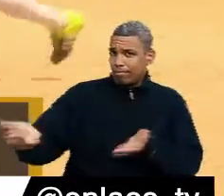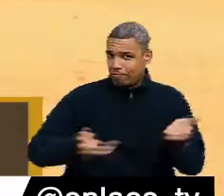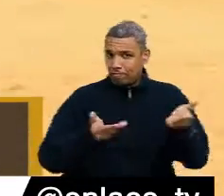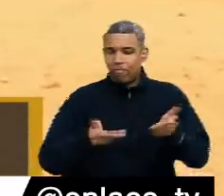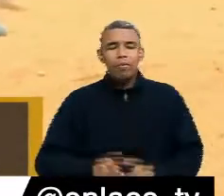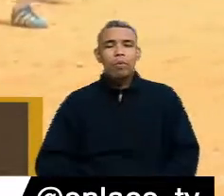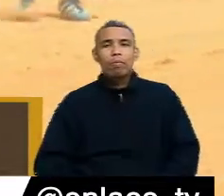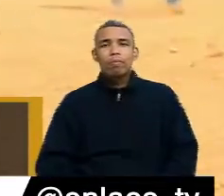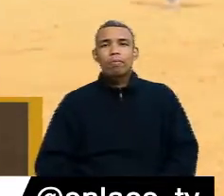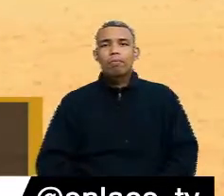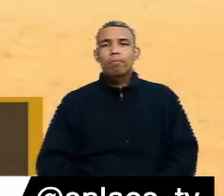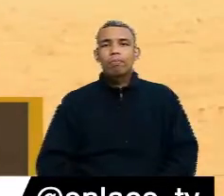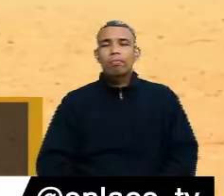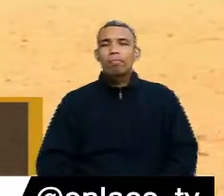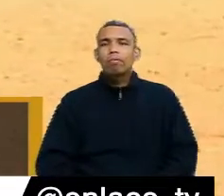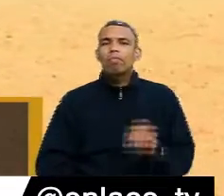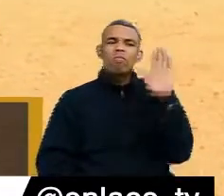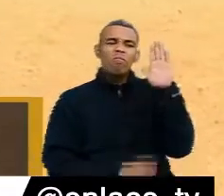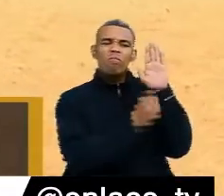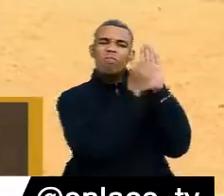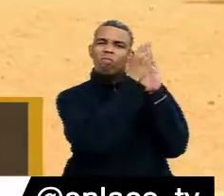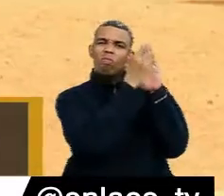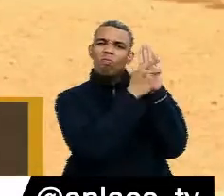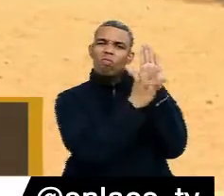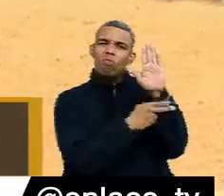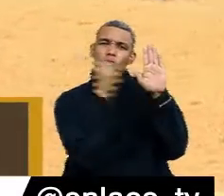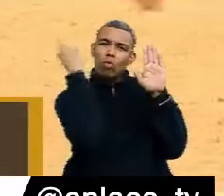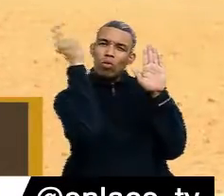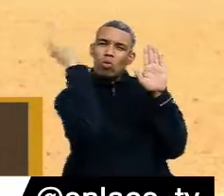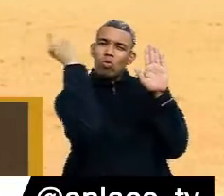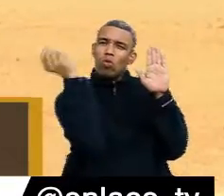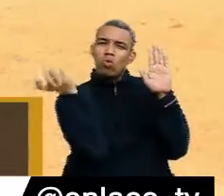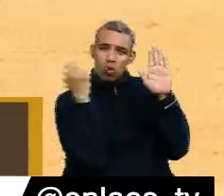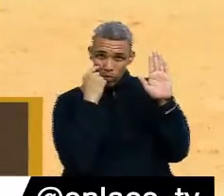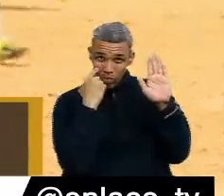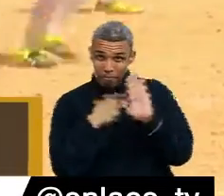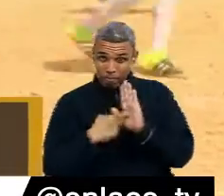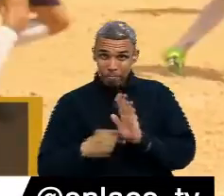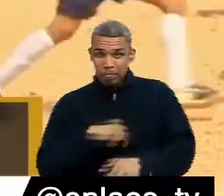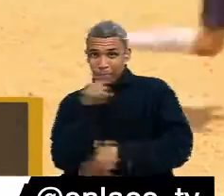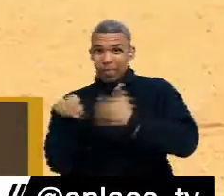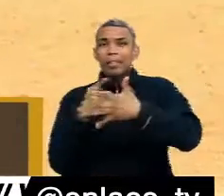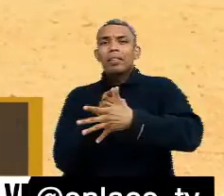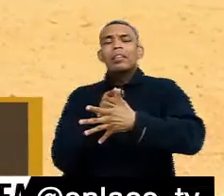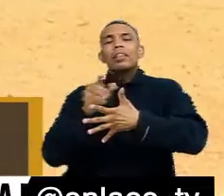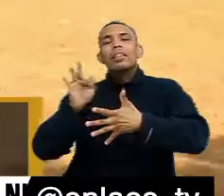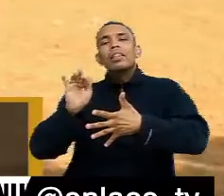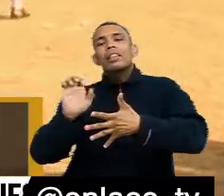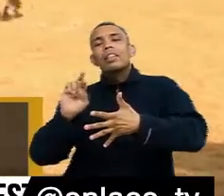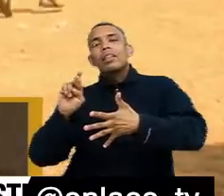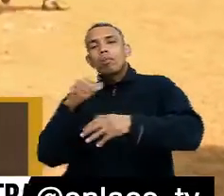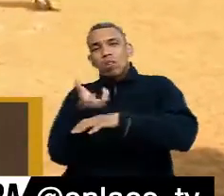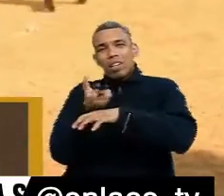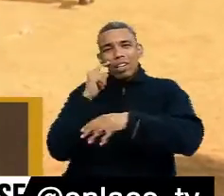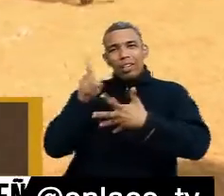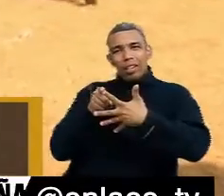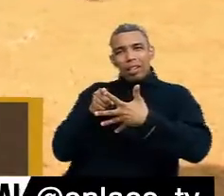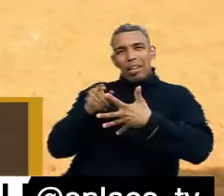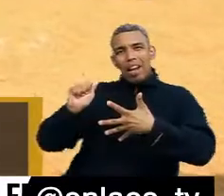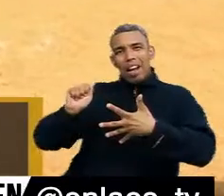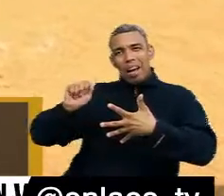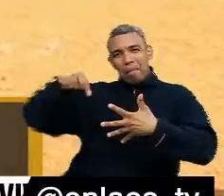Así avanzan las 5 primeras posiciones de este torneo Copa Darío Echeverri. En el primer puesto Termo Galán, segundo puesto para